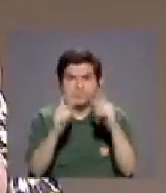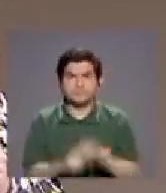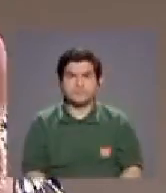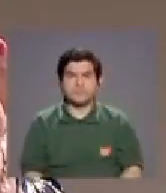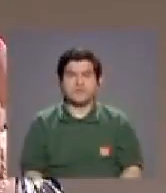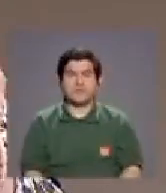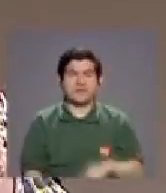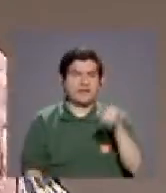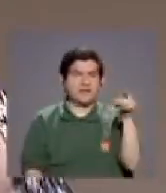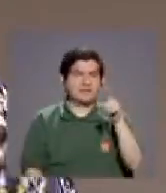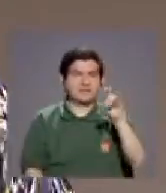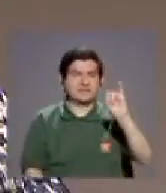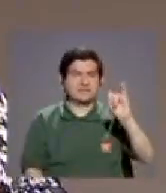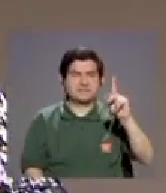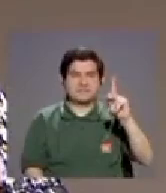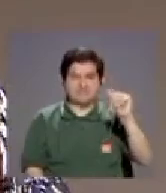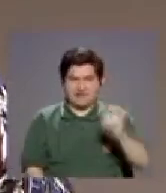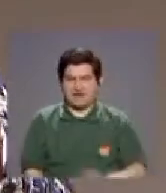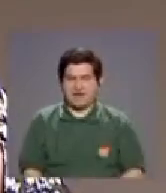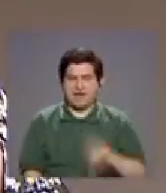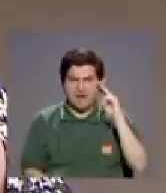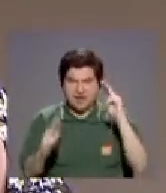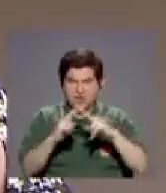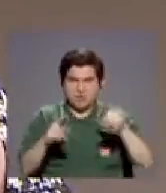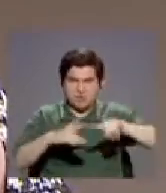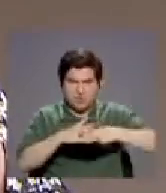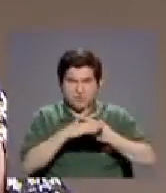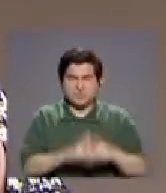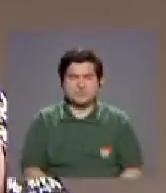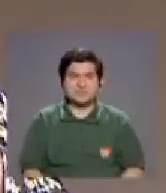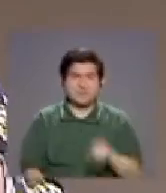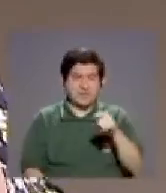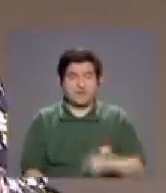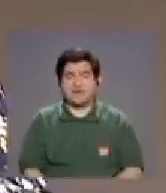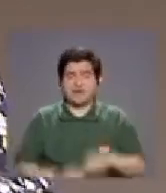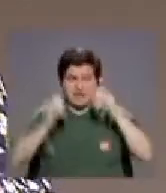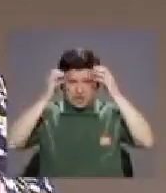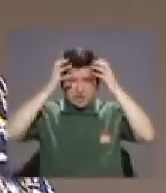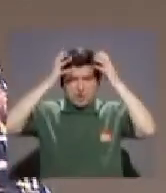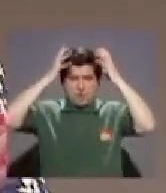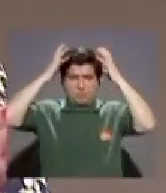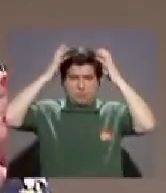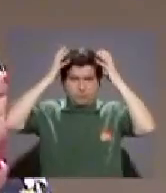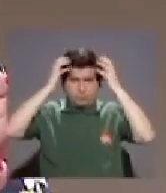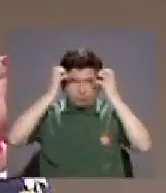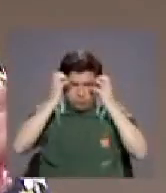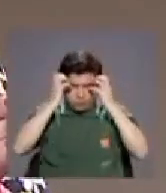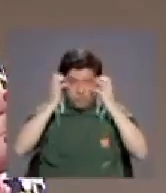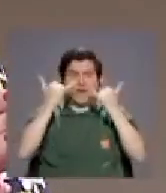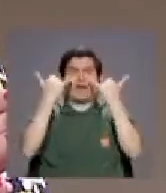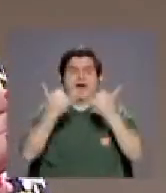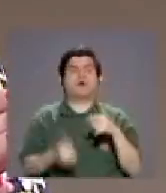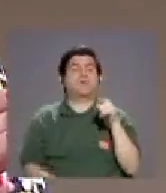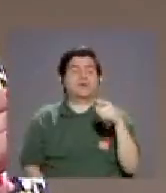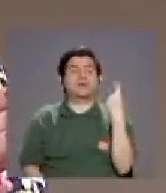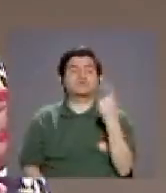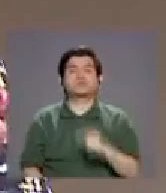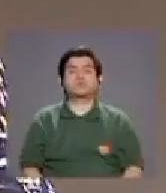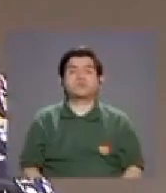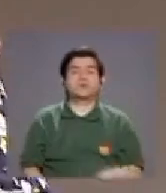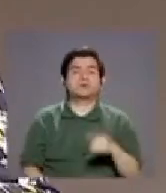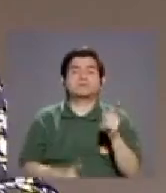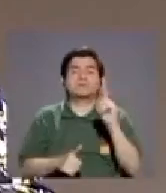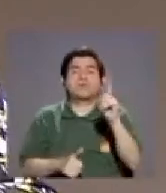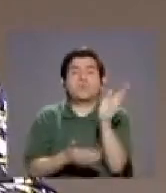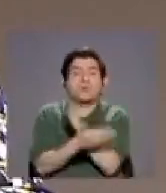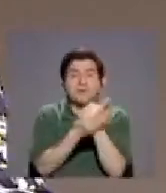el Zika, lo que conocíamos al inicio, que era la famosa microcefalia, ahora sabemos que eso era apenas la punta del iceberg.